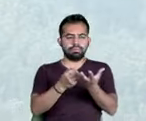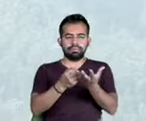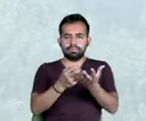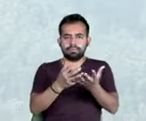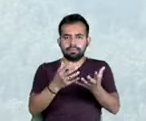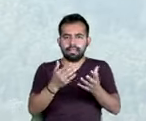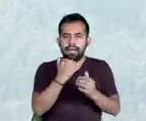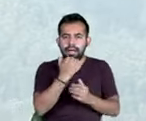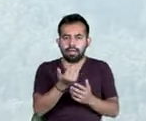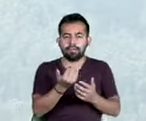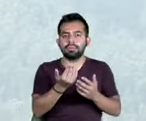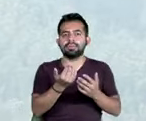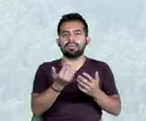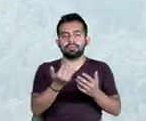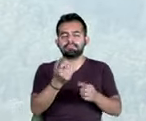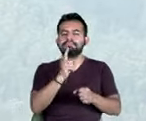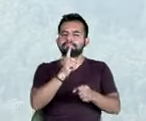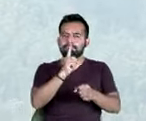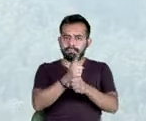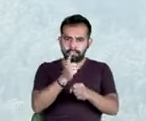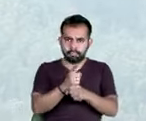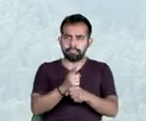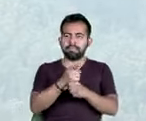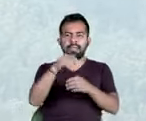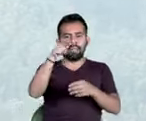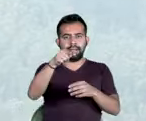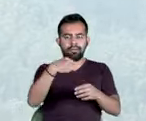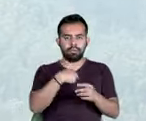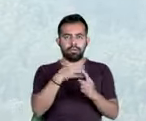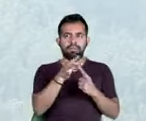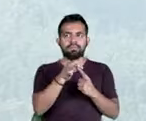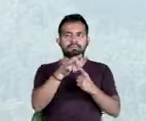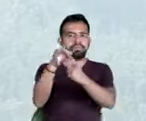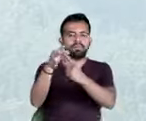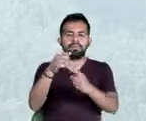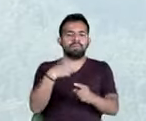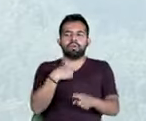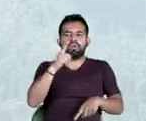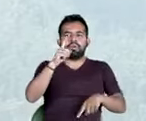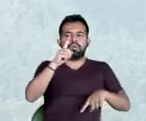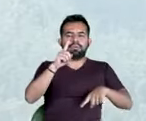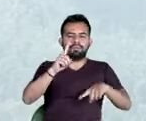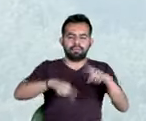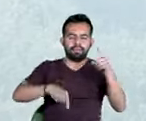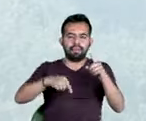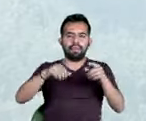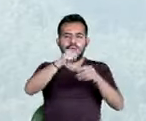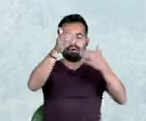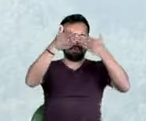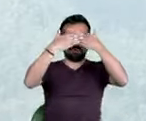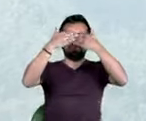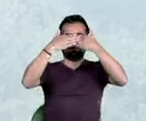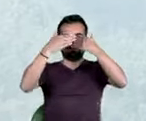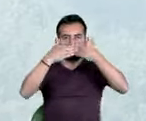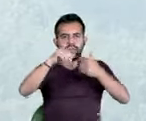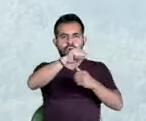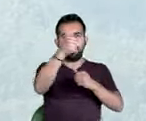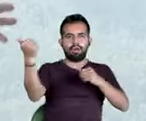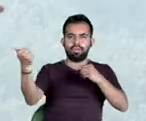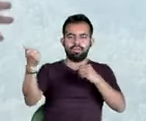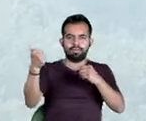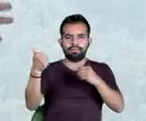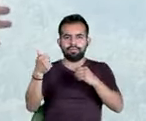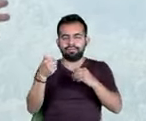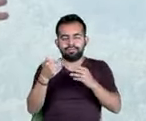Entonces, al menos yo soy, en esta materia sí soy especialista, no me dejaré contentar con las bambalinas e iré a hacer las reformas